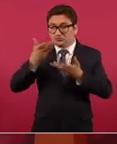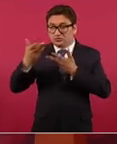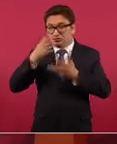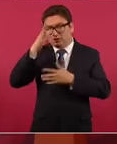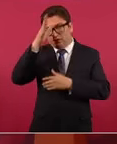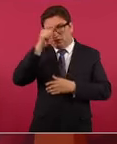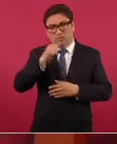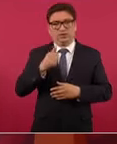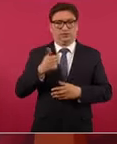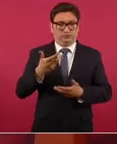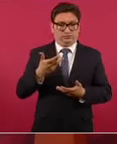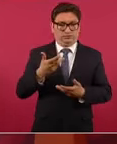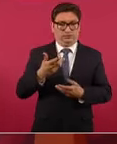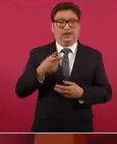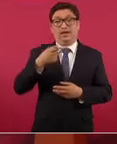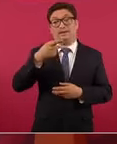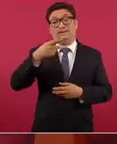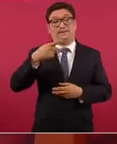para perú